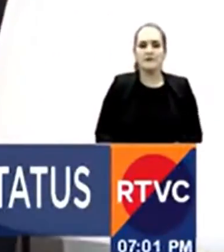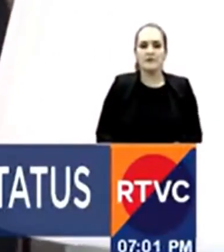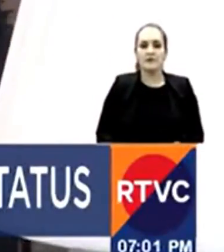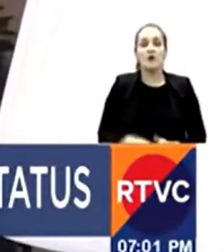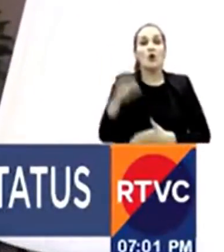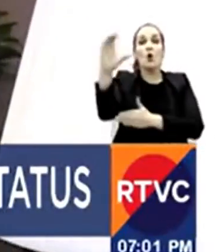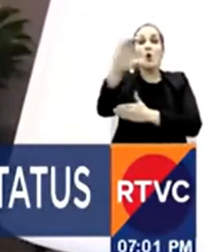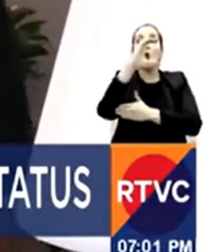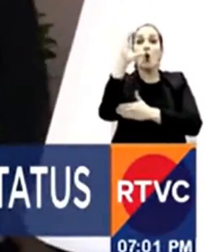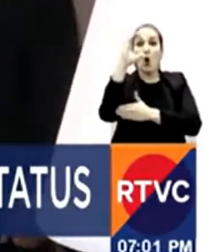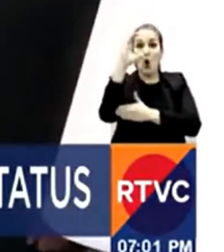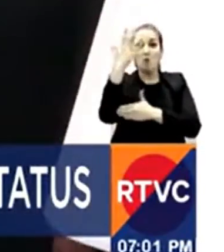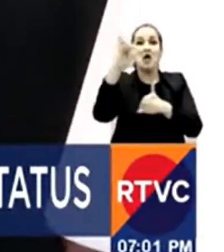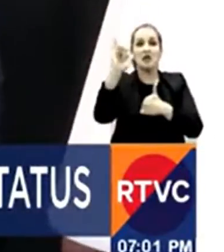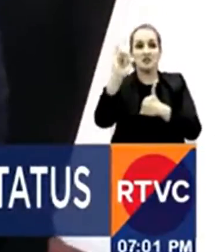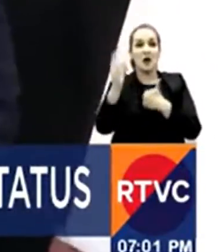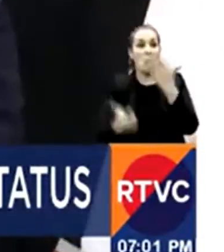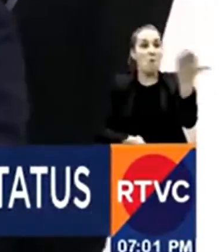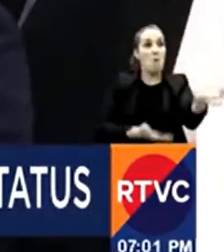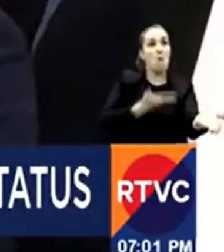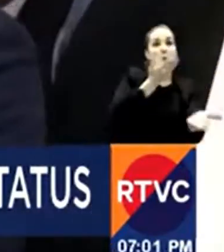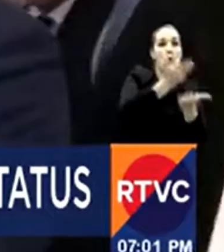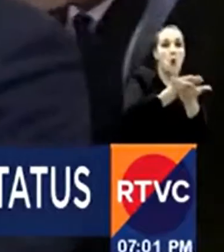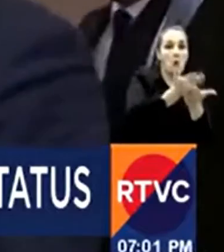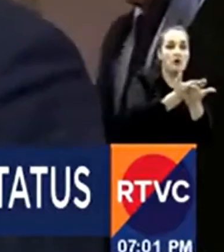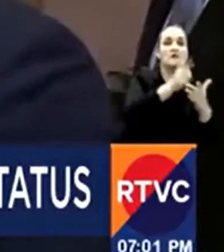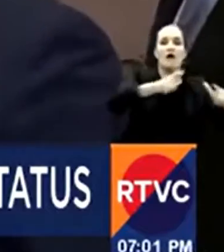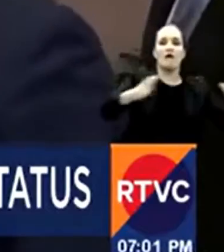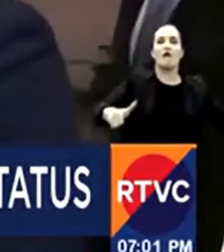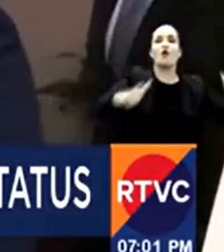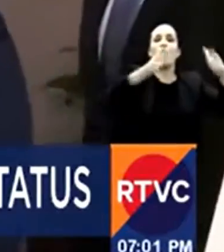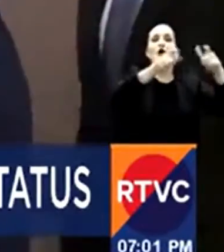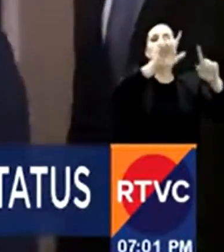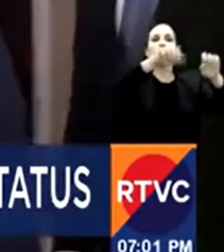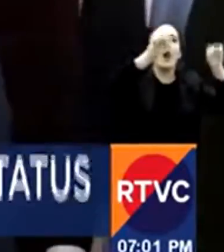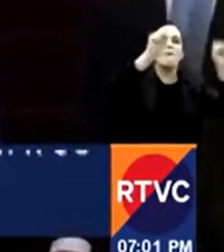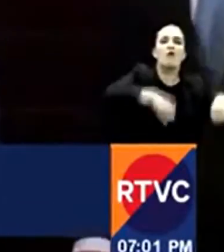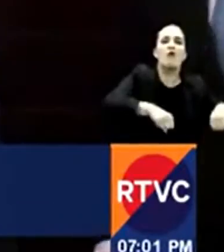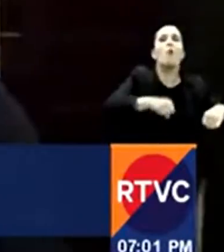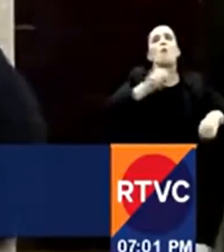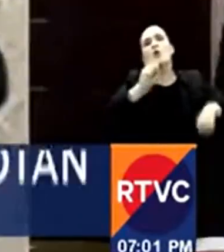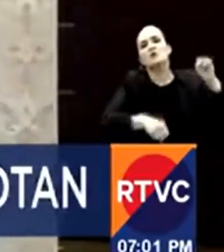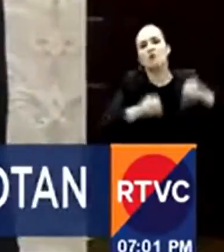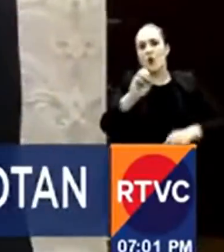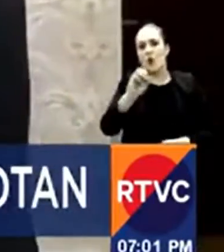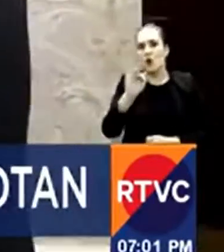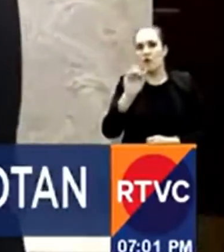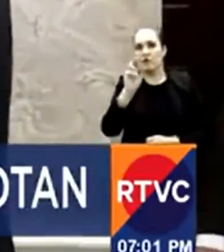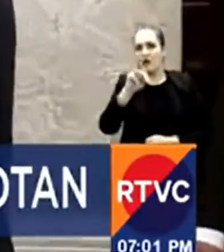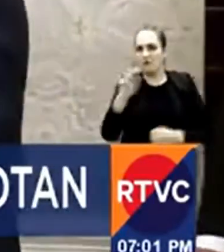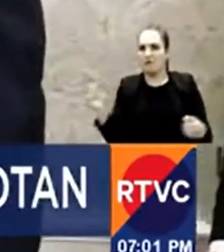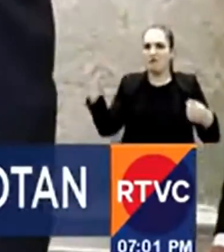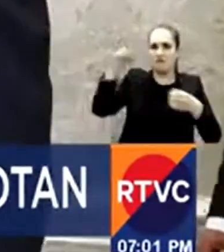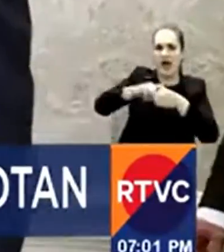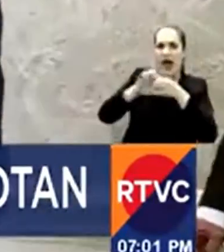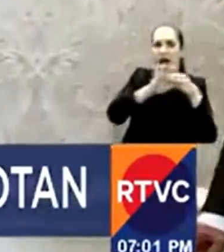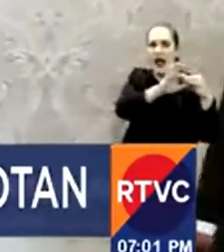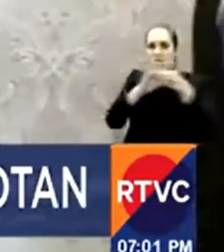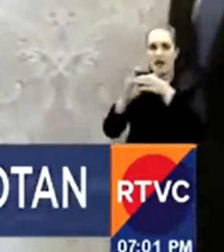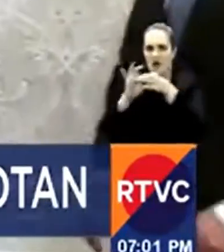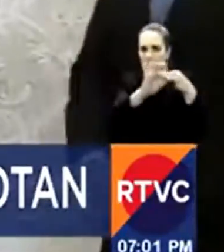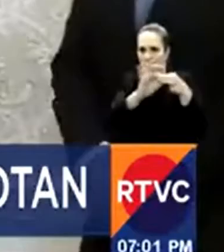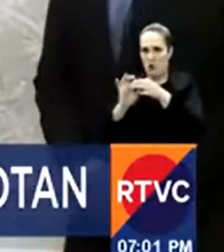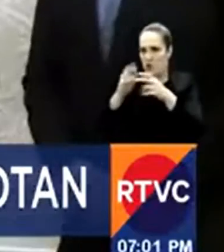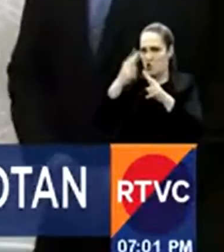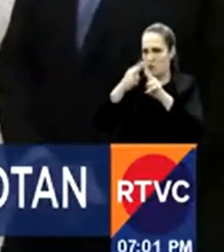Colombia será propuesto al Congreso de Estados Unidos como aliado extra de la OTAN. Esa es la principal conclusión del encuentro entre los presidentes Joe Biden